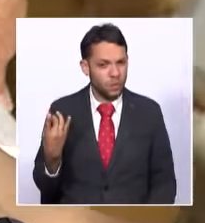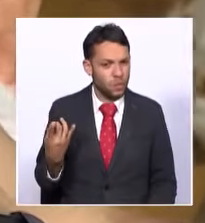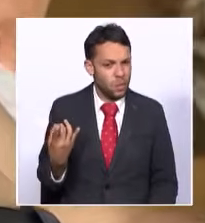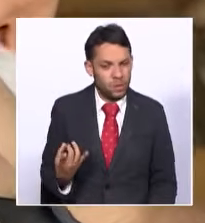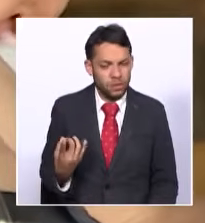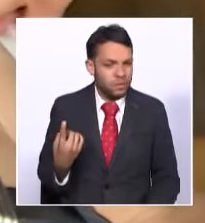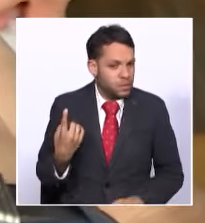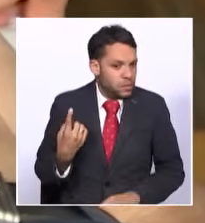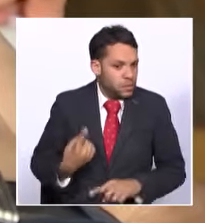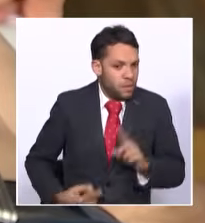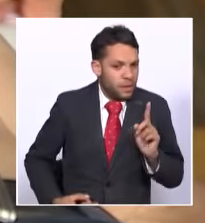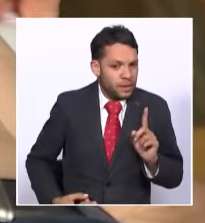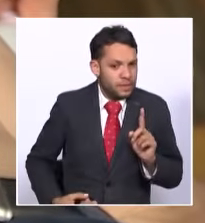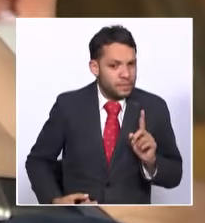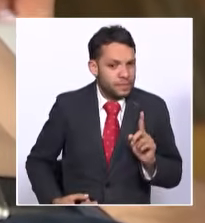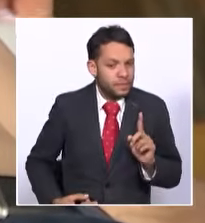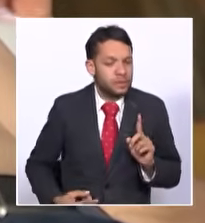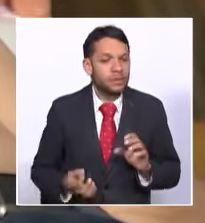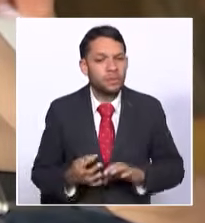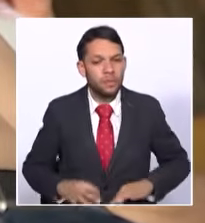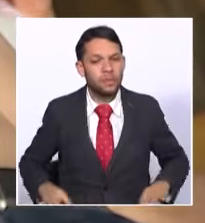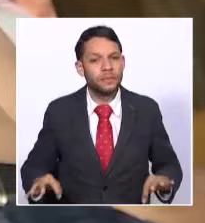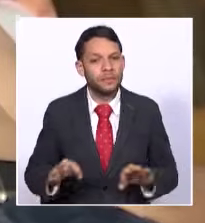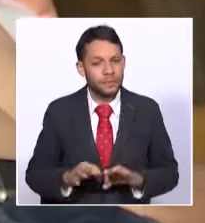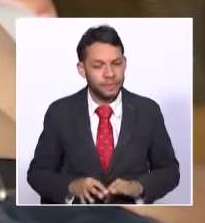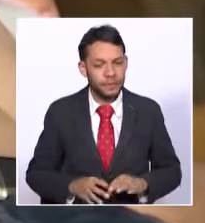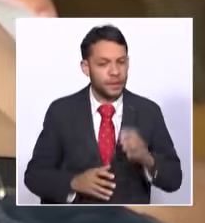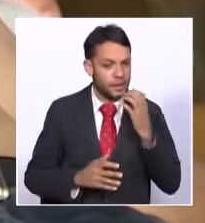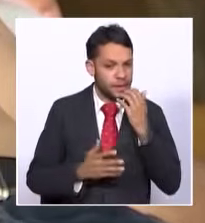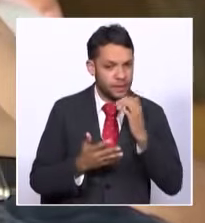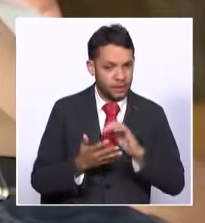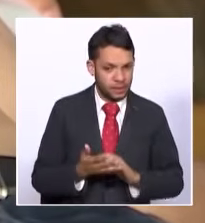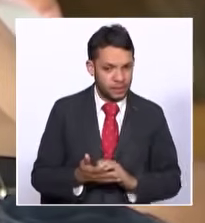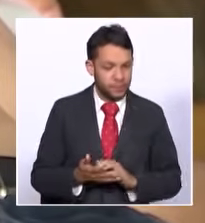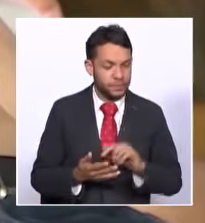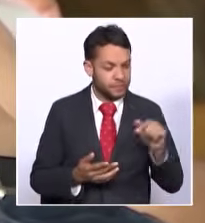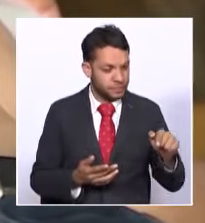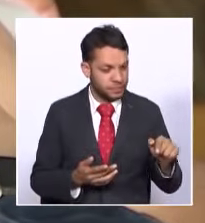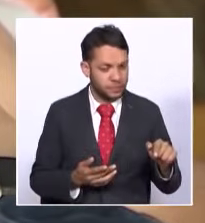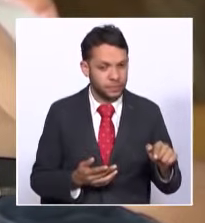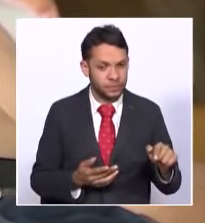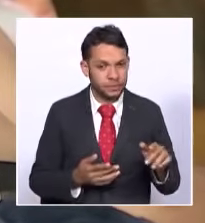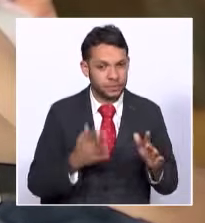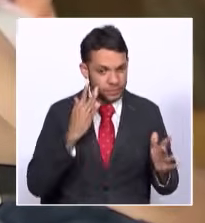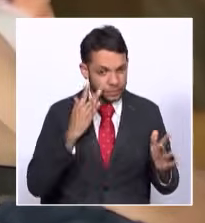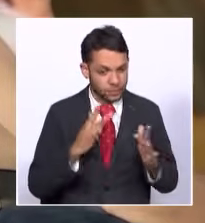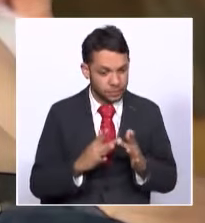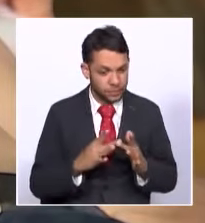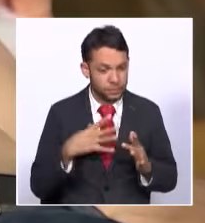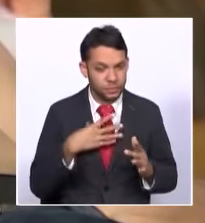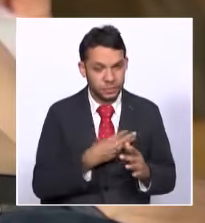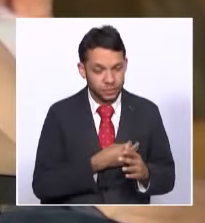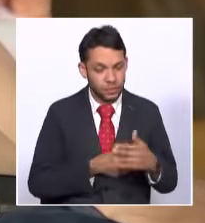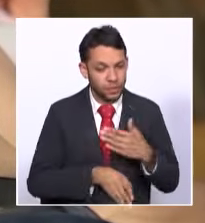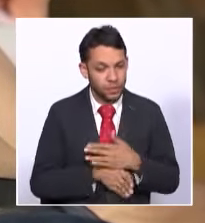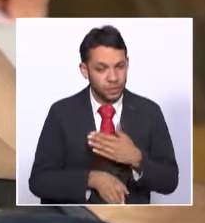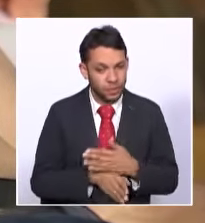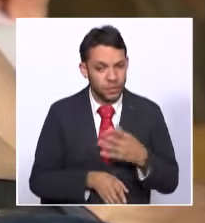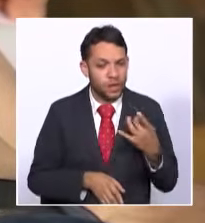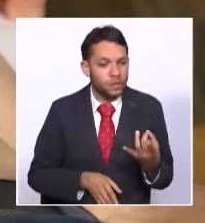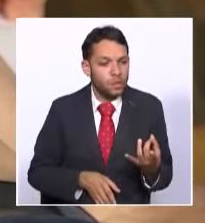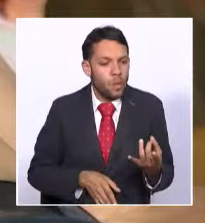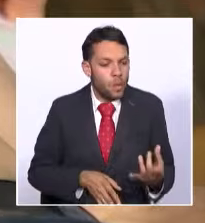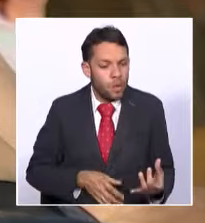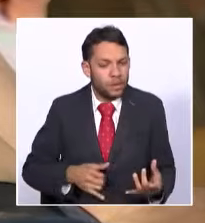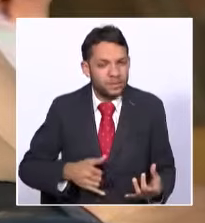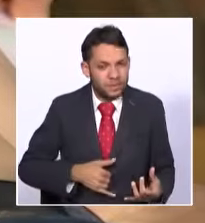ninguna alteración. Por ejemplo, esta parte de aquí, que se relacionan mucho lo que nosotros le decíamos dolor de colon con